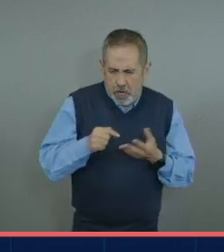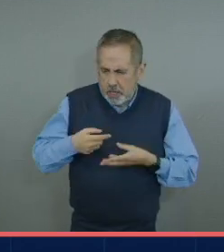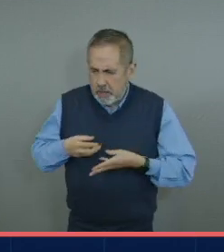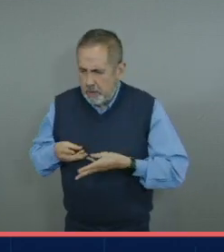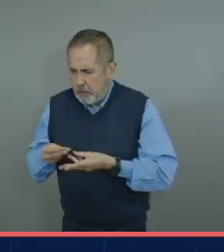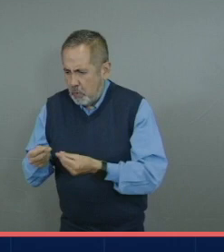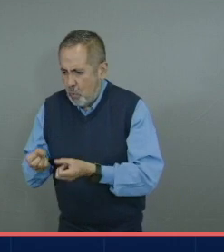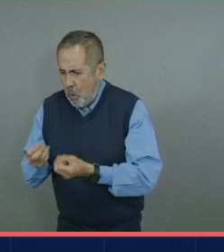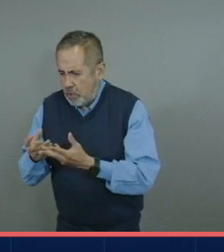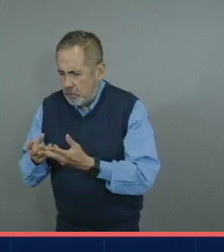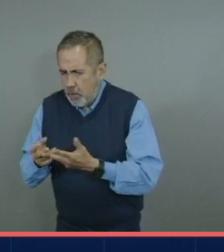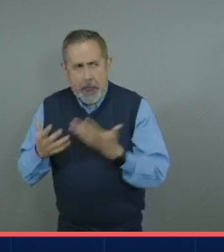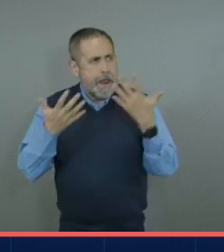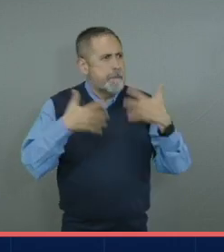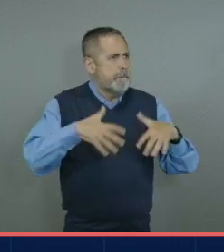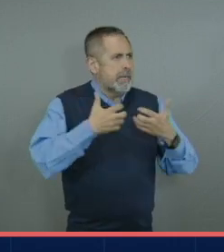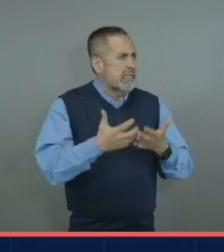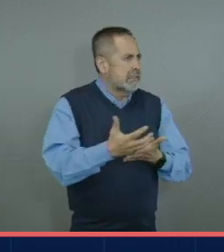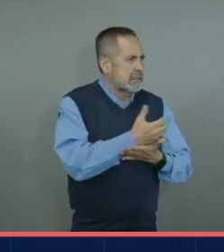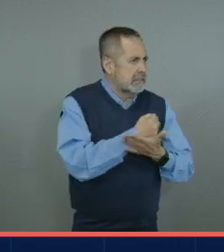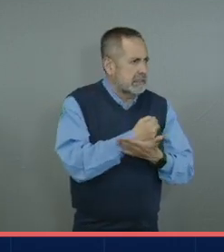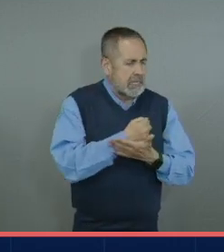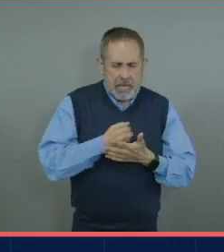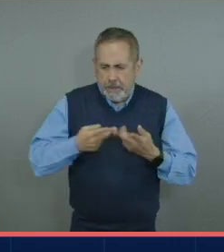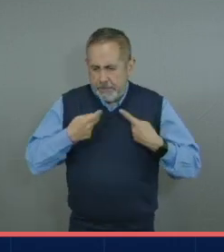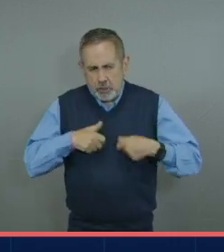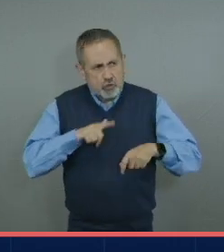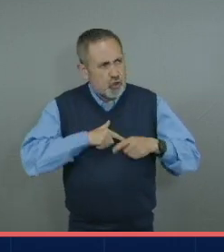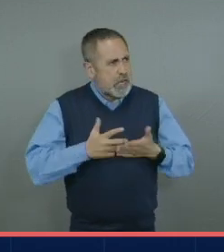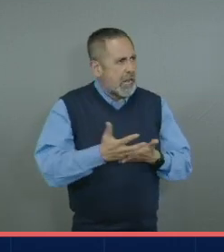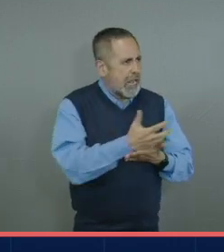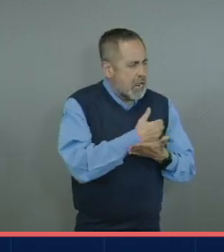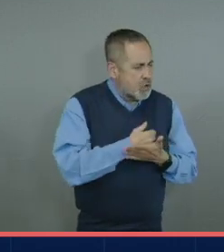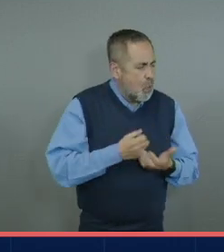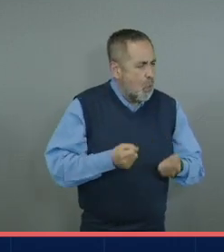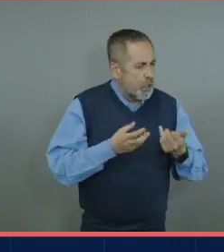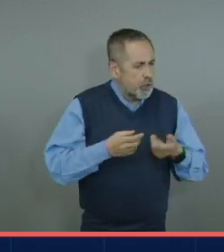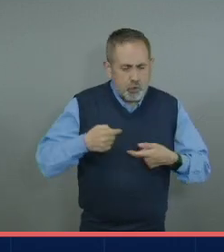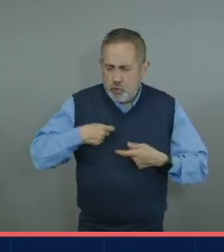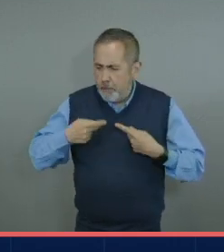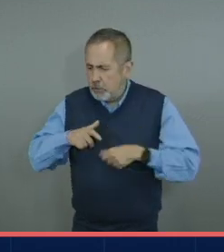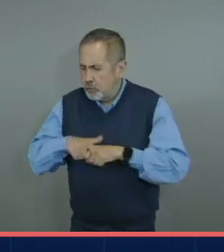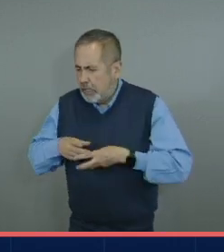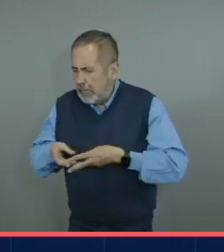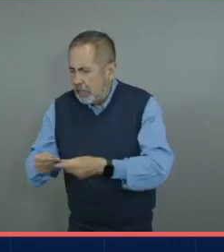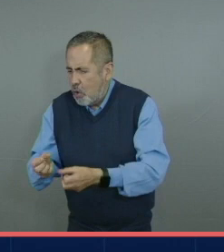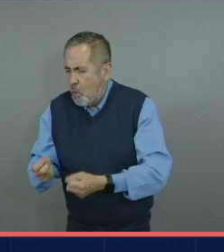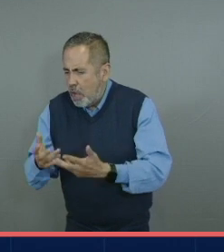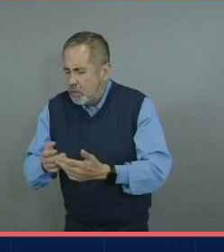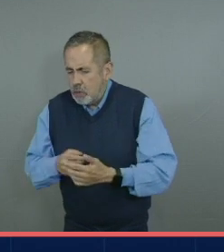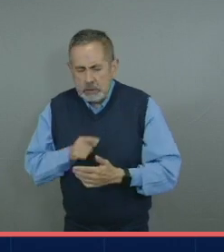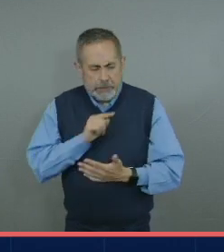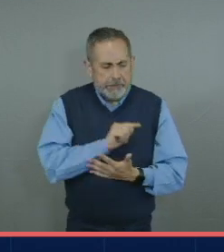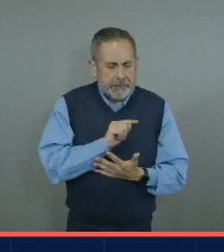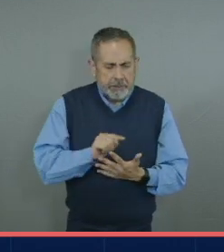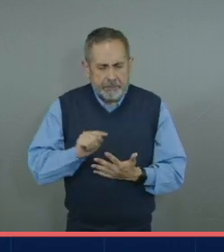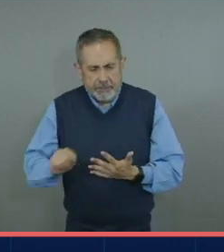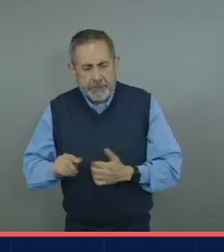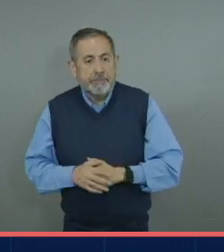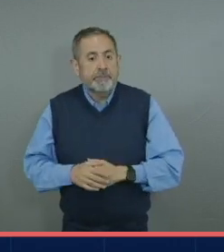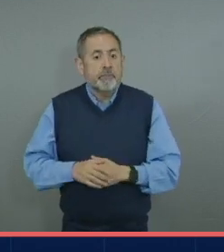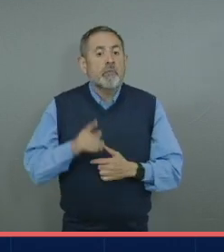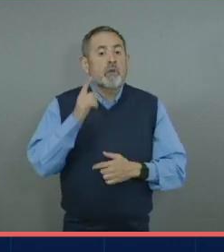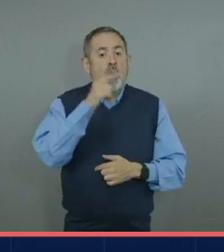personales. Dos importantes conceptos que vienen a continuación. Invertir la